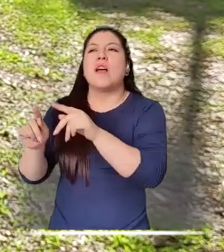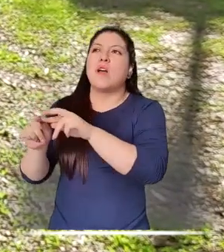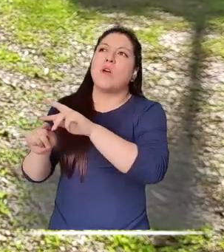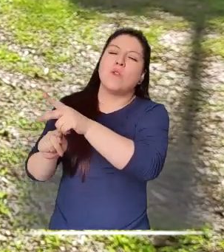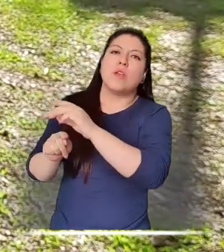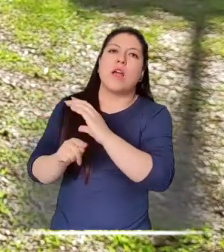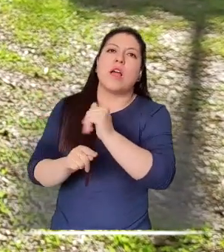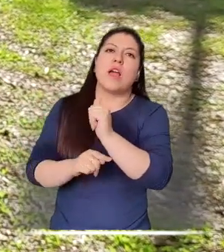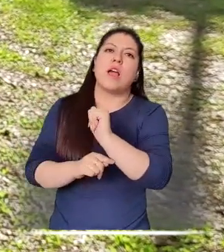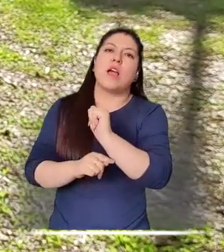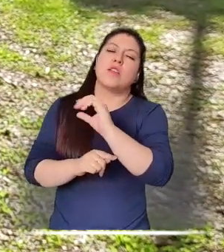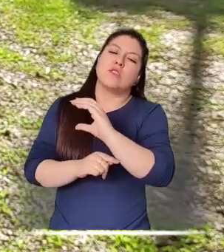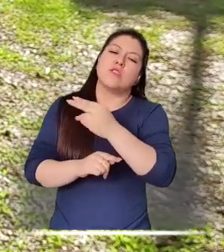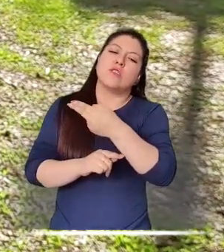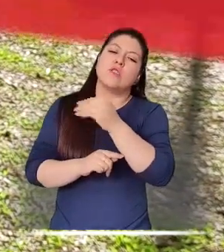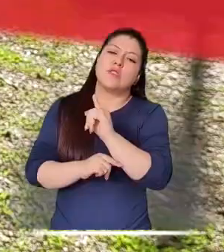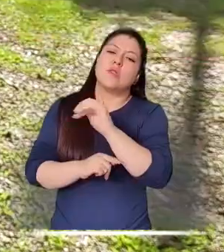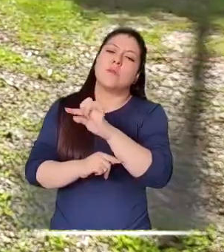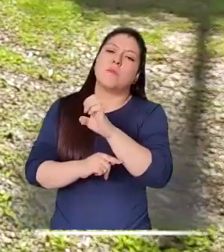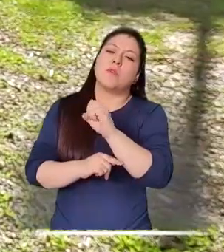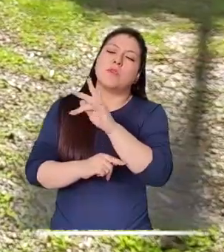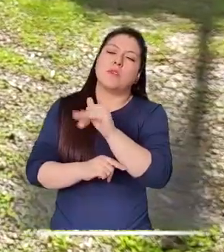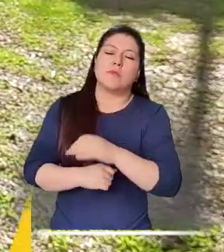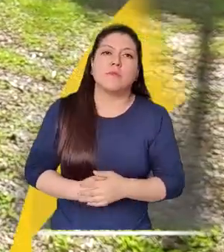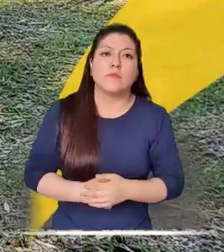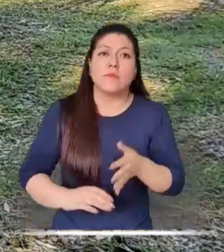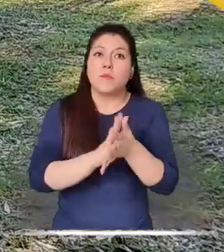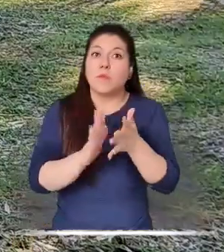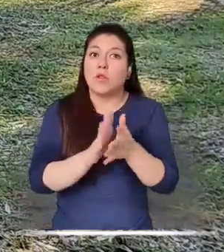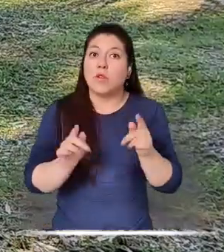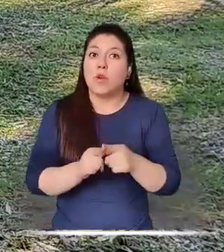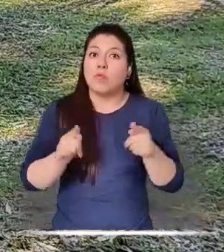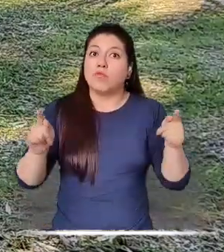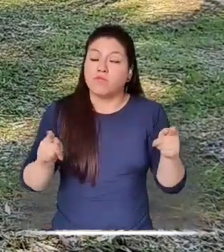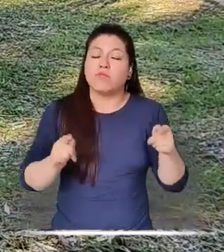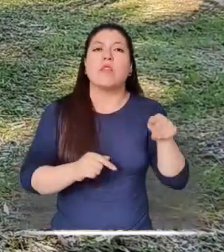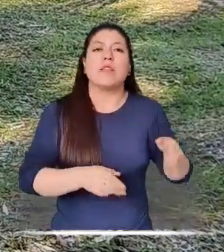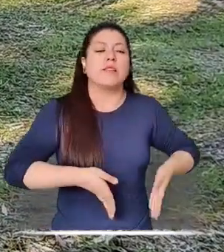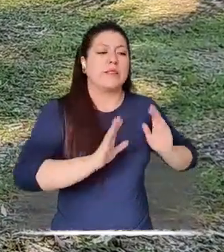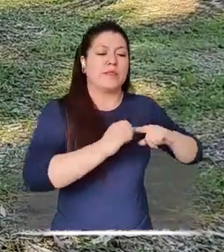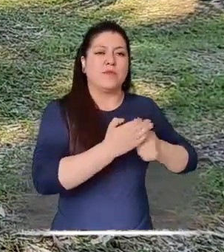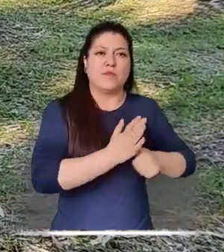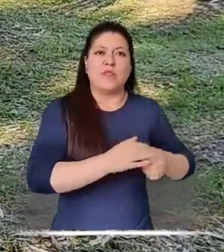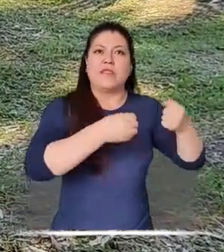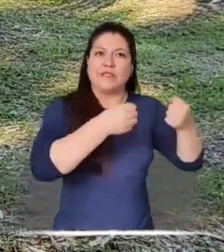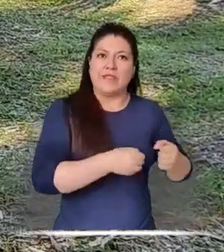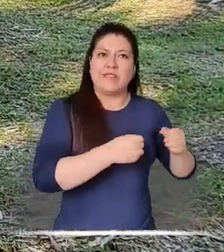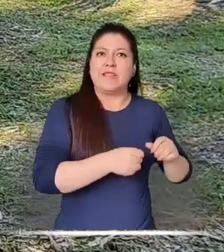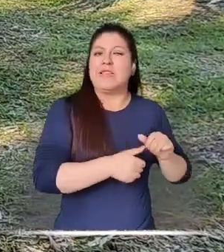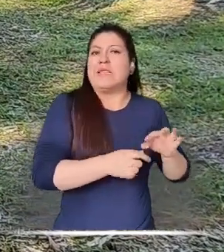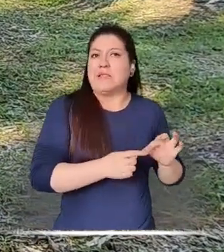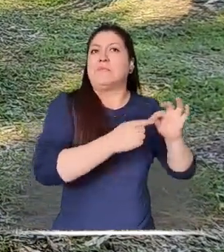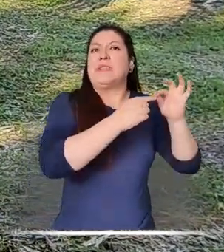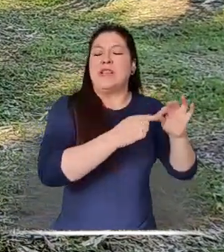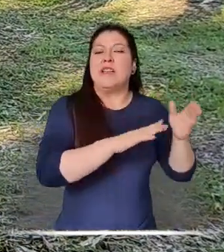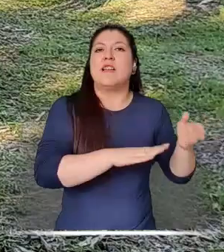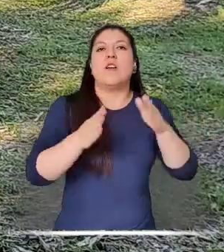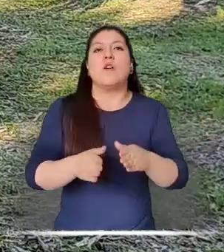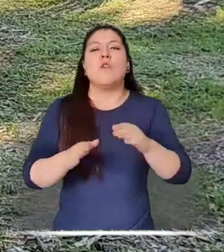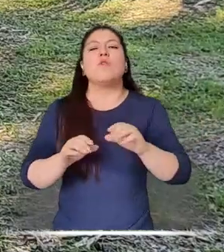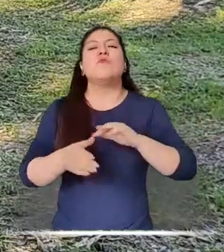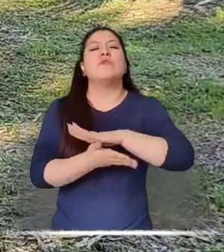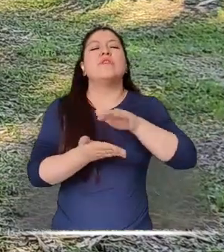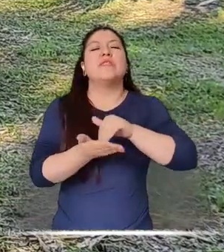en el área no municipalizada de Pacoa, en la comunidad de Cachiporro. Acércate a la Registraduría Especial de Mitú o al punto móvil ubicado